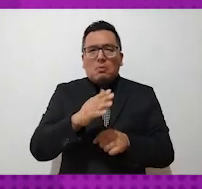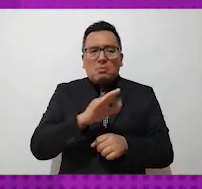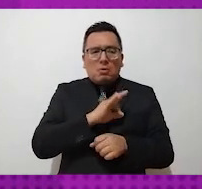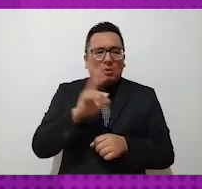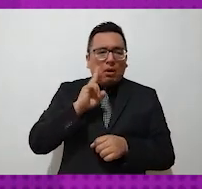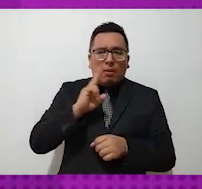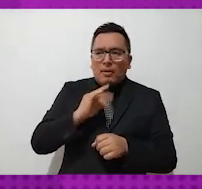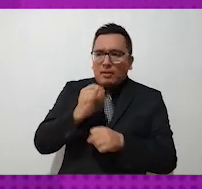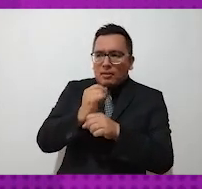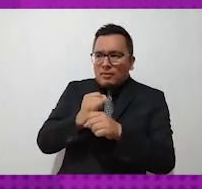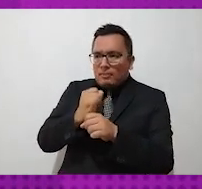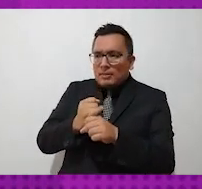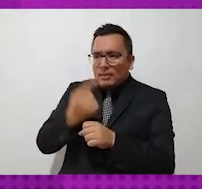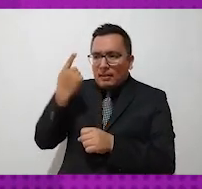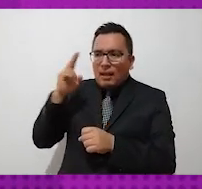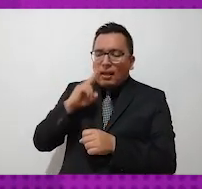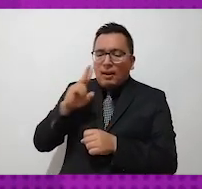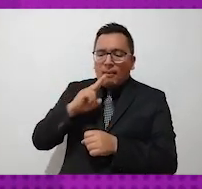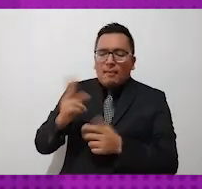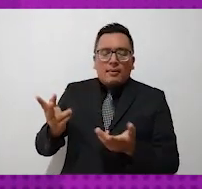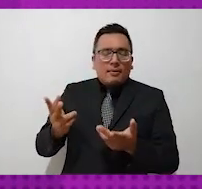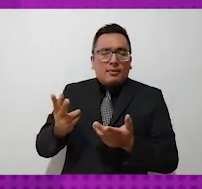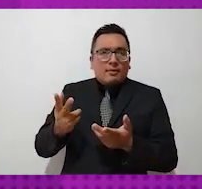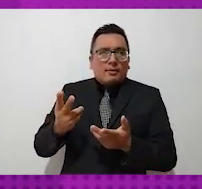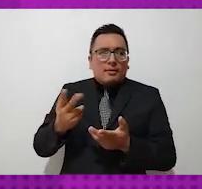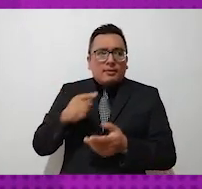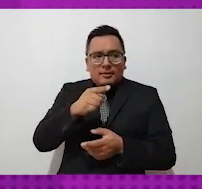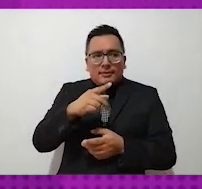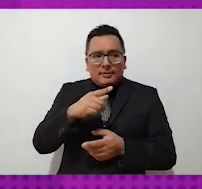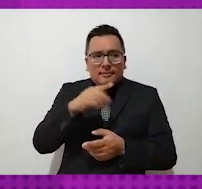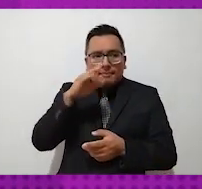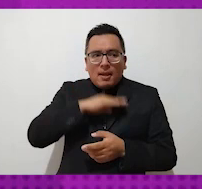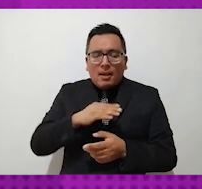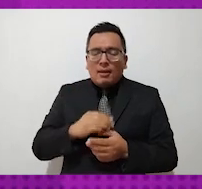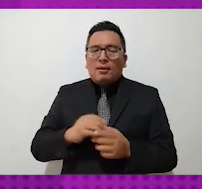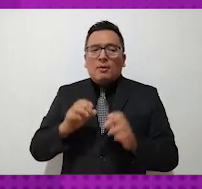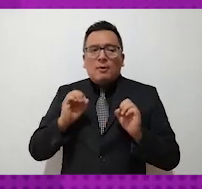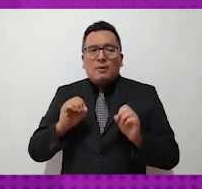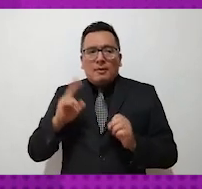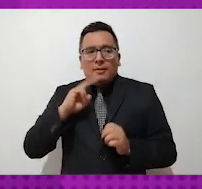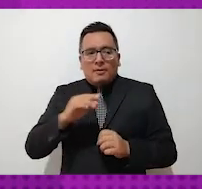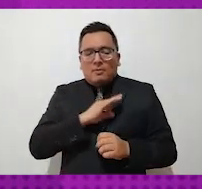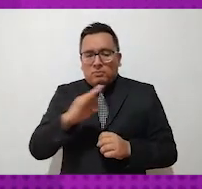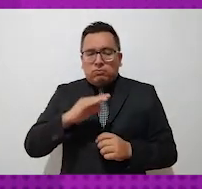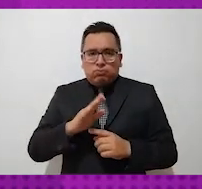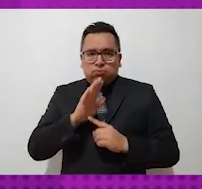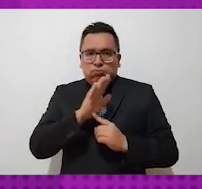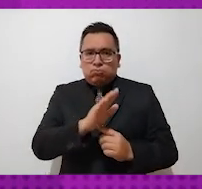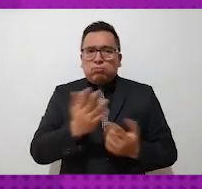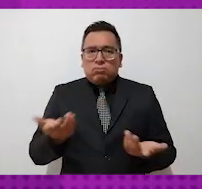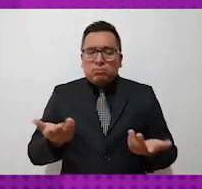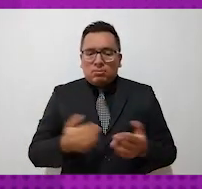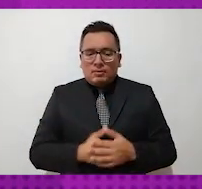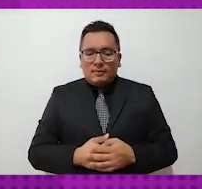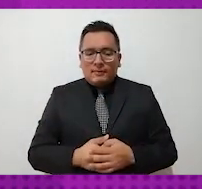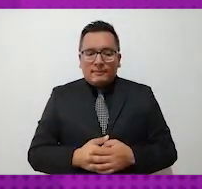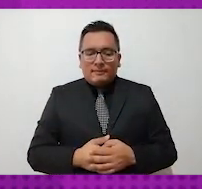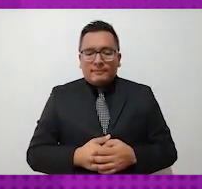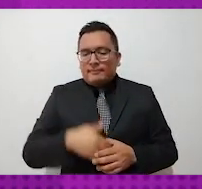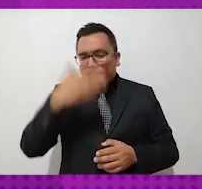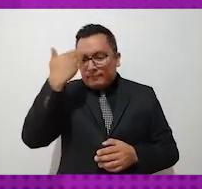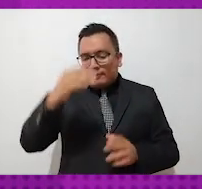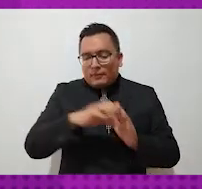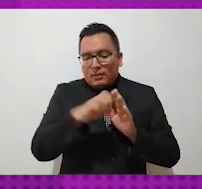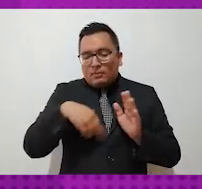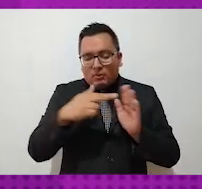yo consultar para poder ver que existe una violación y ahora sí poderlo presentar ante ustedes? Sé que hay un